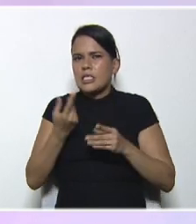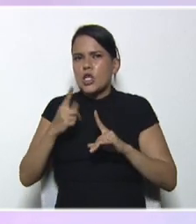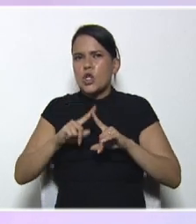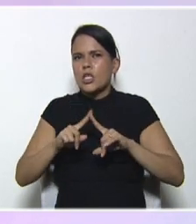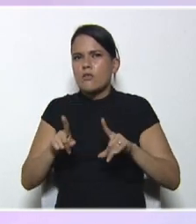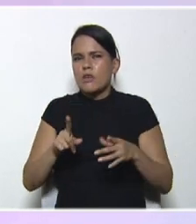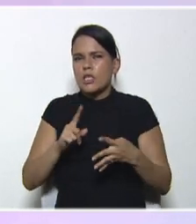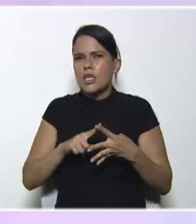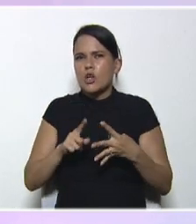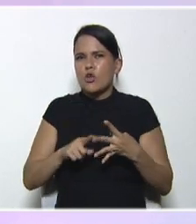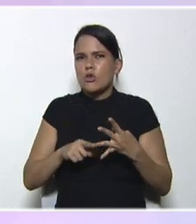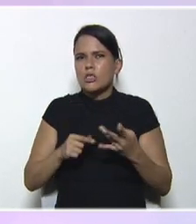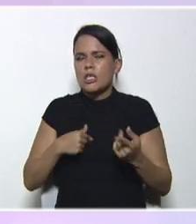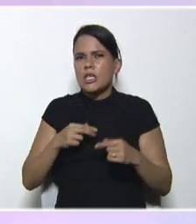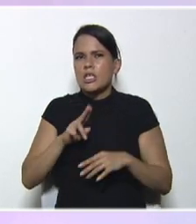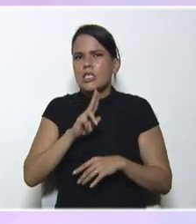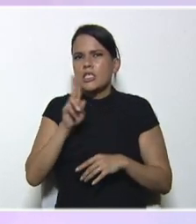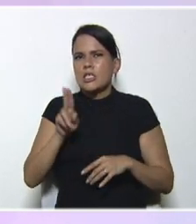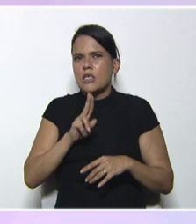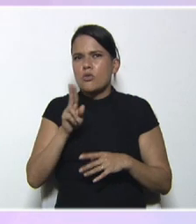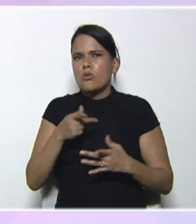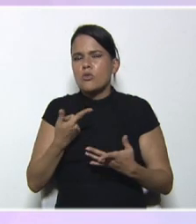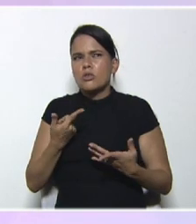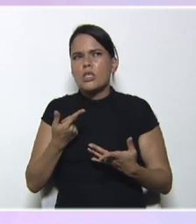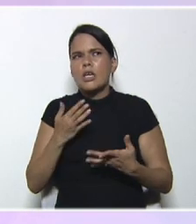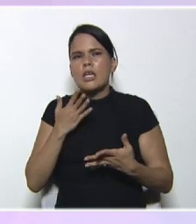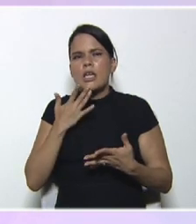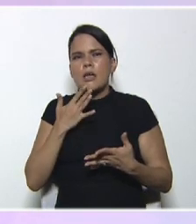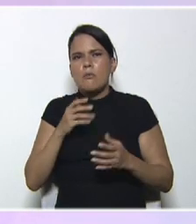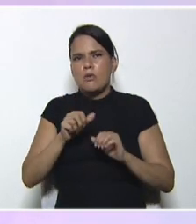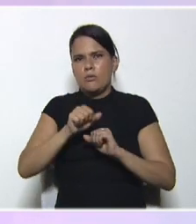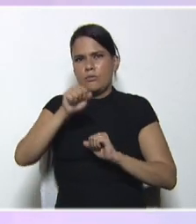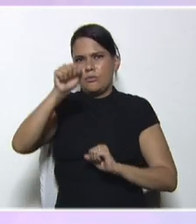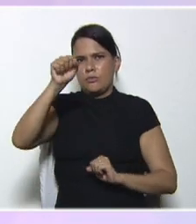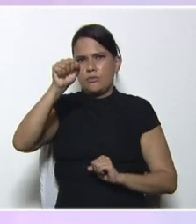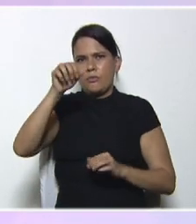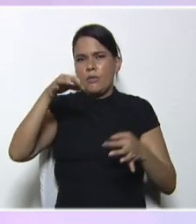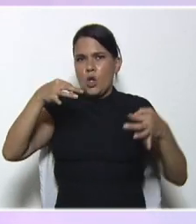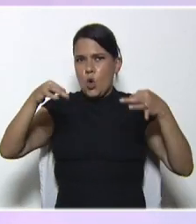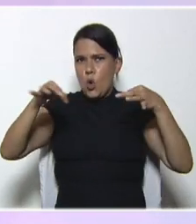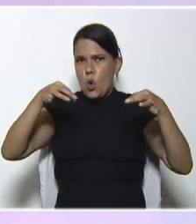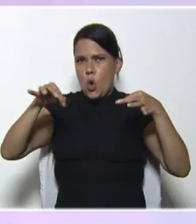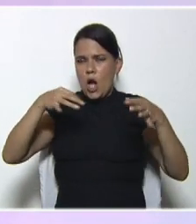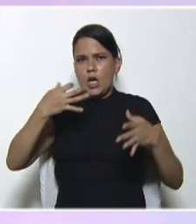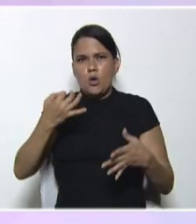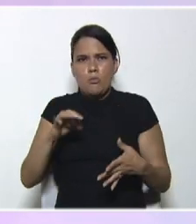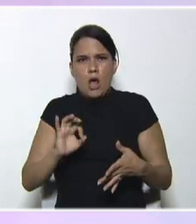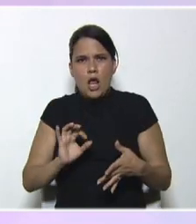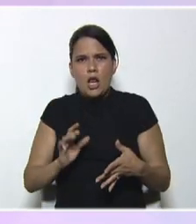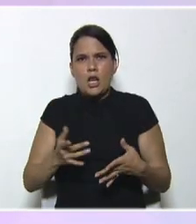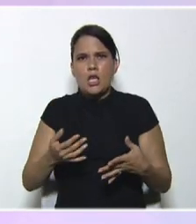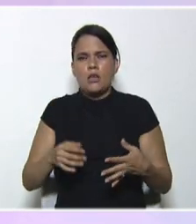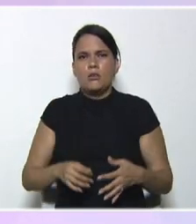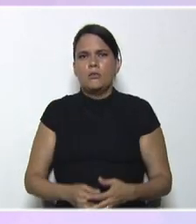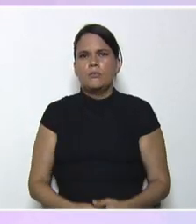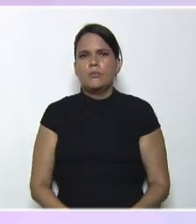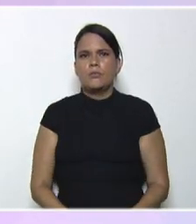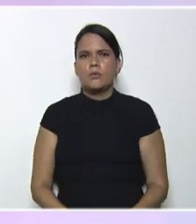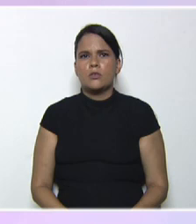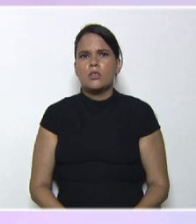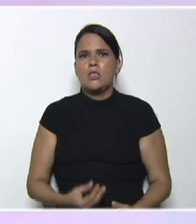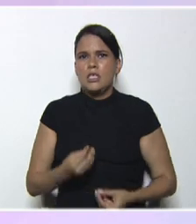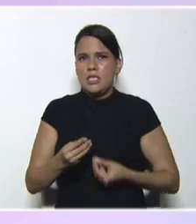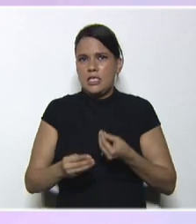materiales que se utilizan para las impresiones, como son papel bond, hojas, las hojas tipo carta, tipo oficio, son